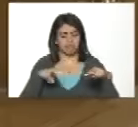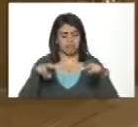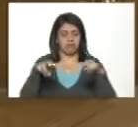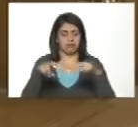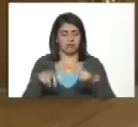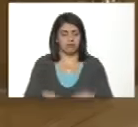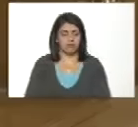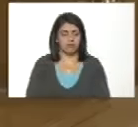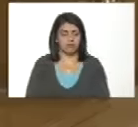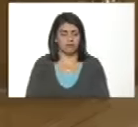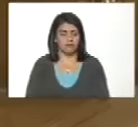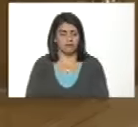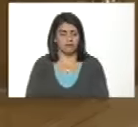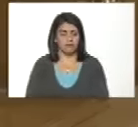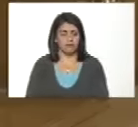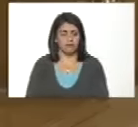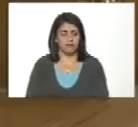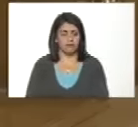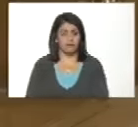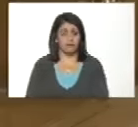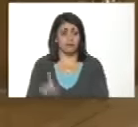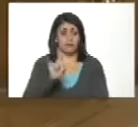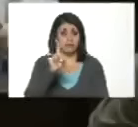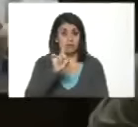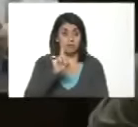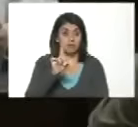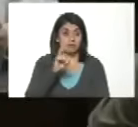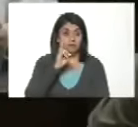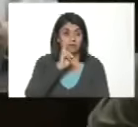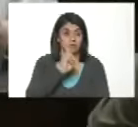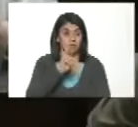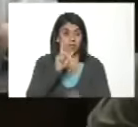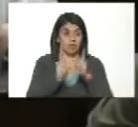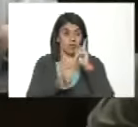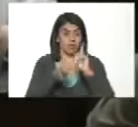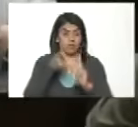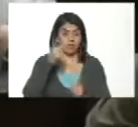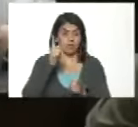y han saboreado algo